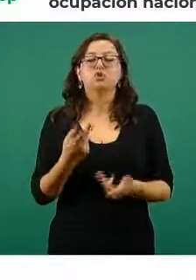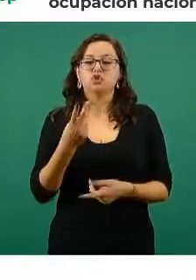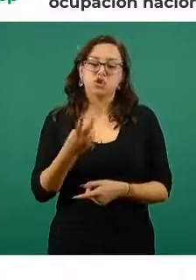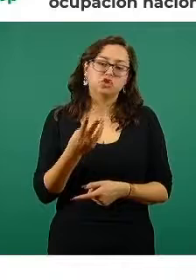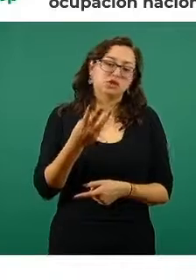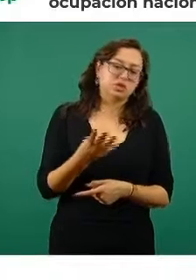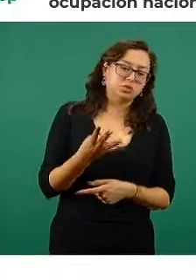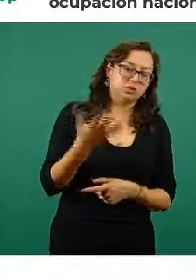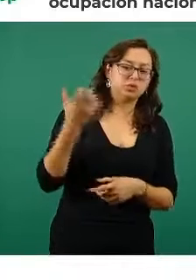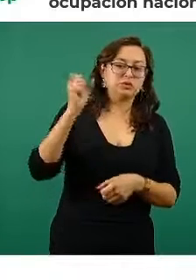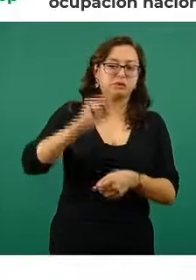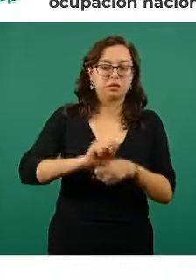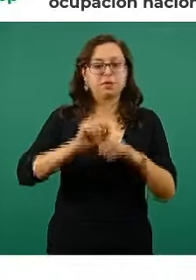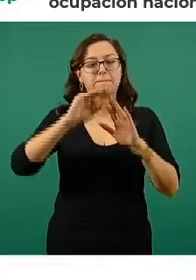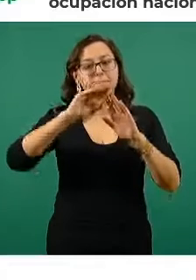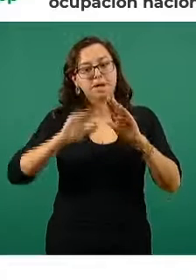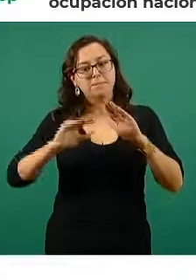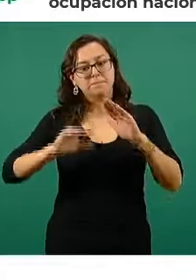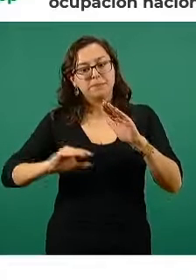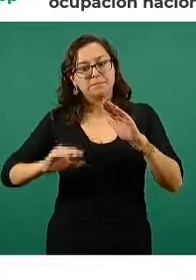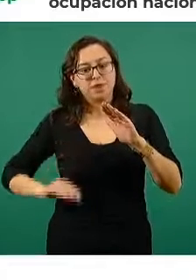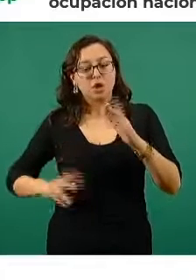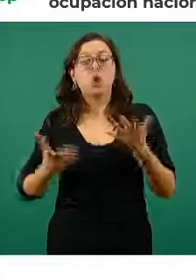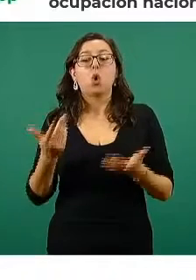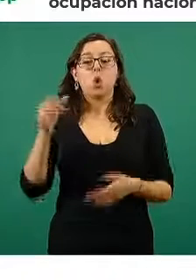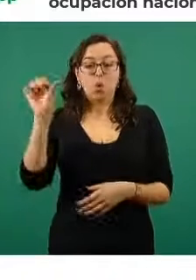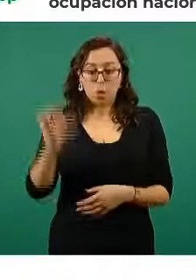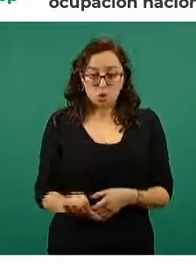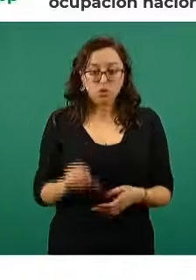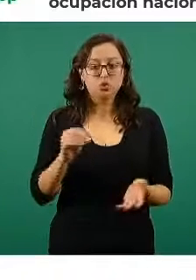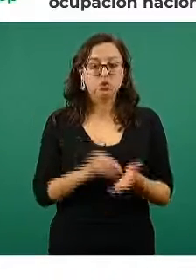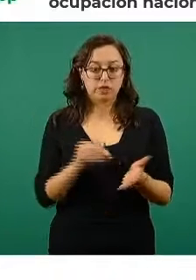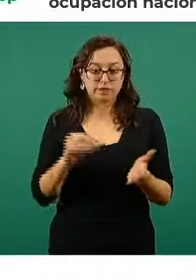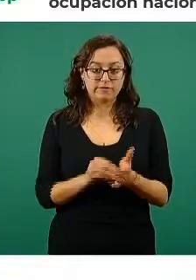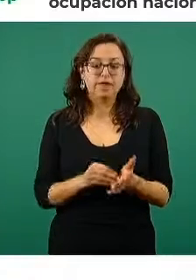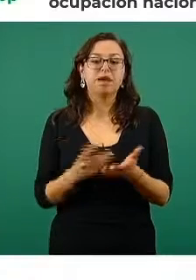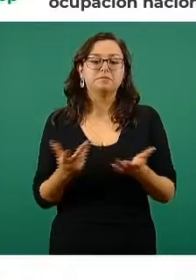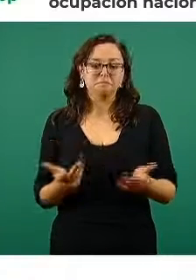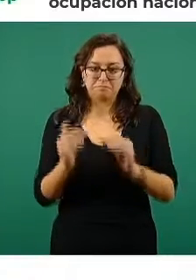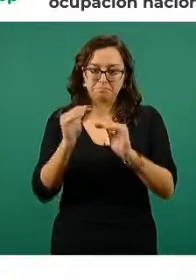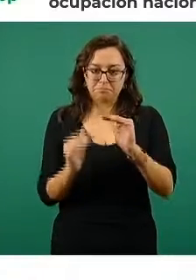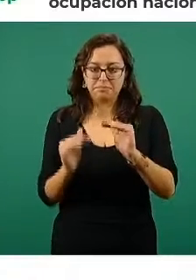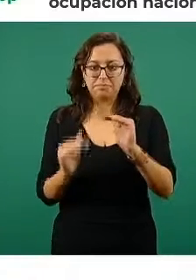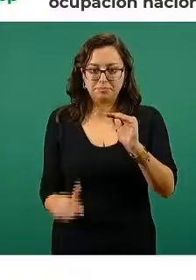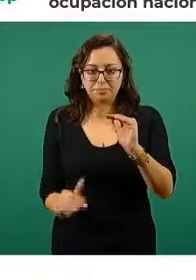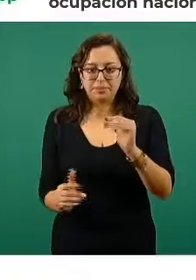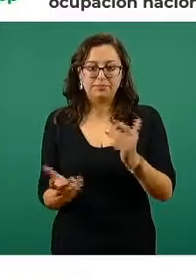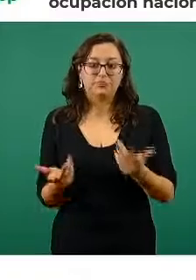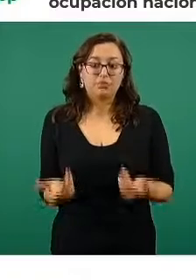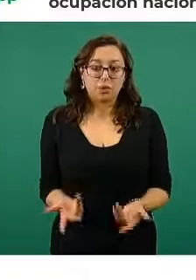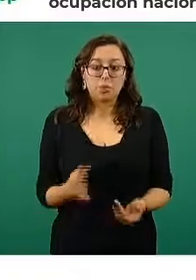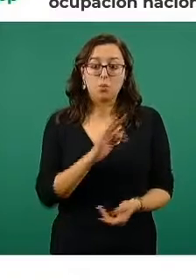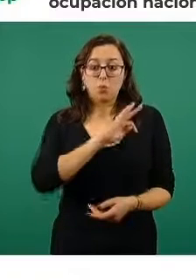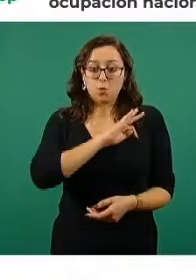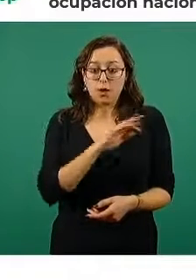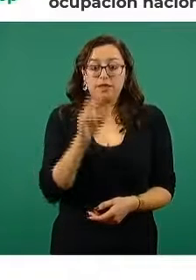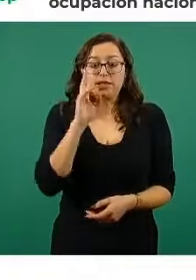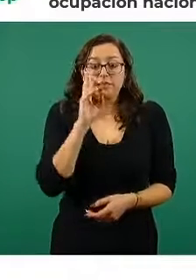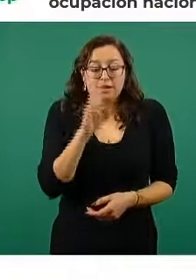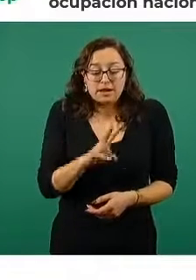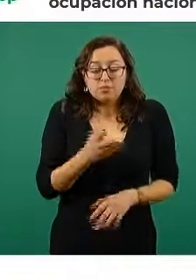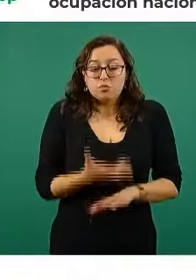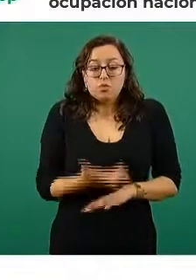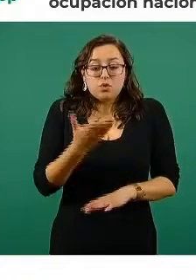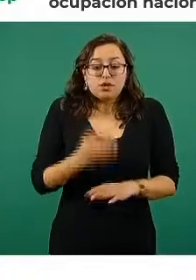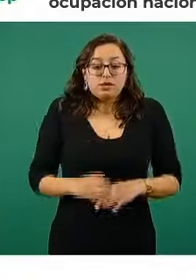ocupación. Ayer comentábamos y hoy día se mantiene el hecho de que este descenso no solamente es evidente, es bastante